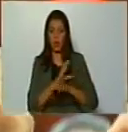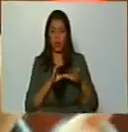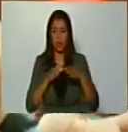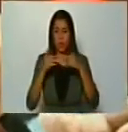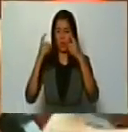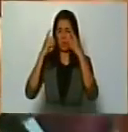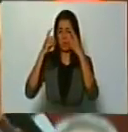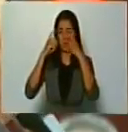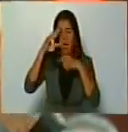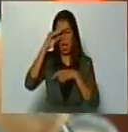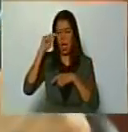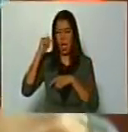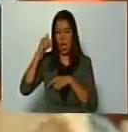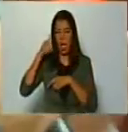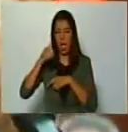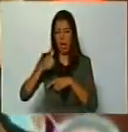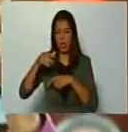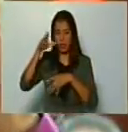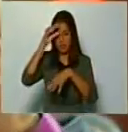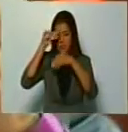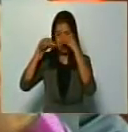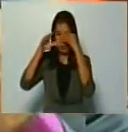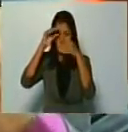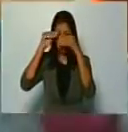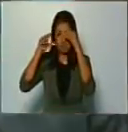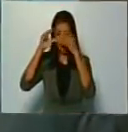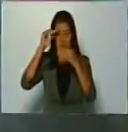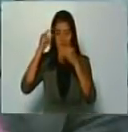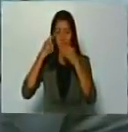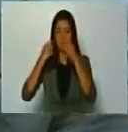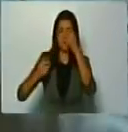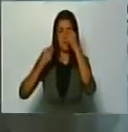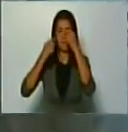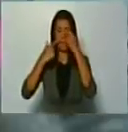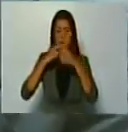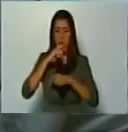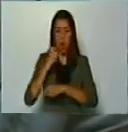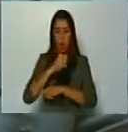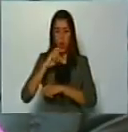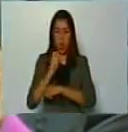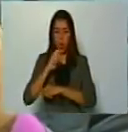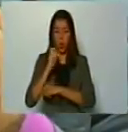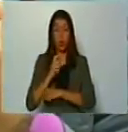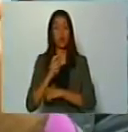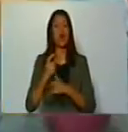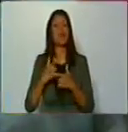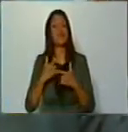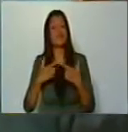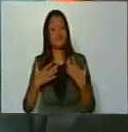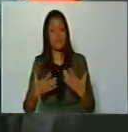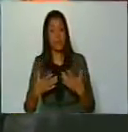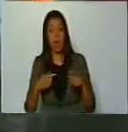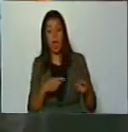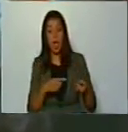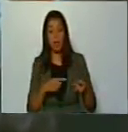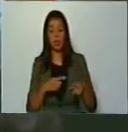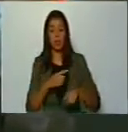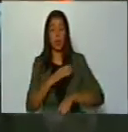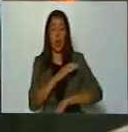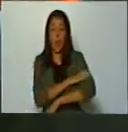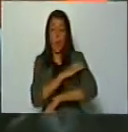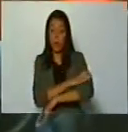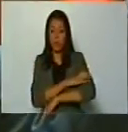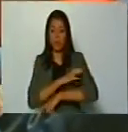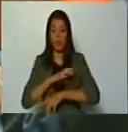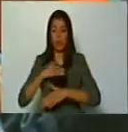formación, fueron alimentados. Y es por ello que en consecuencia han venido actuando de